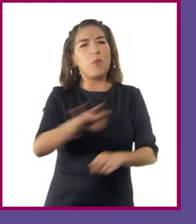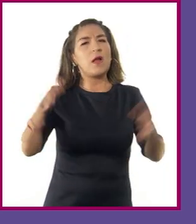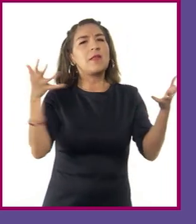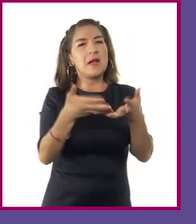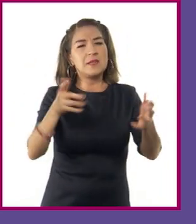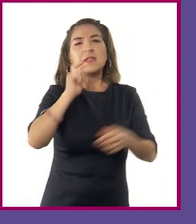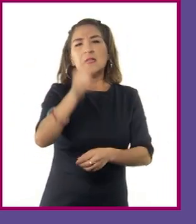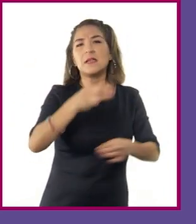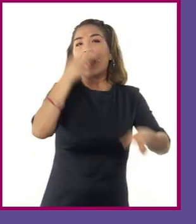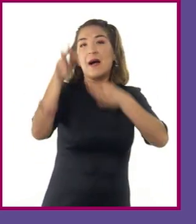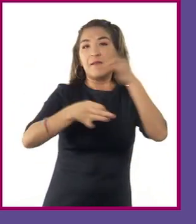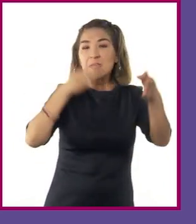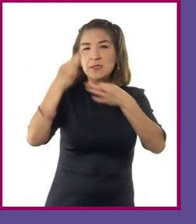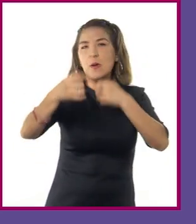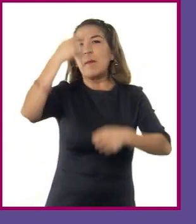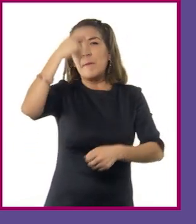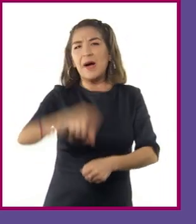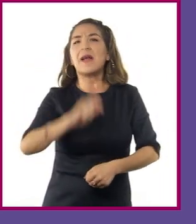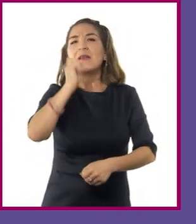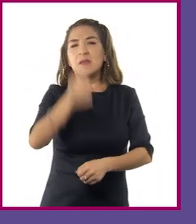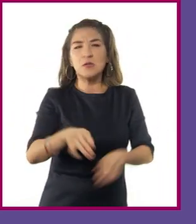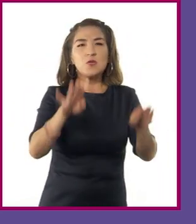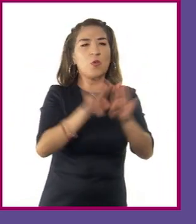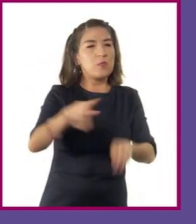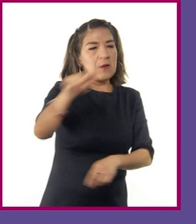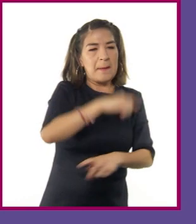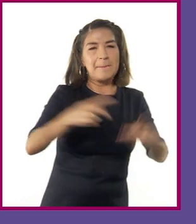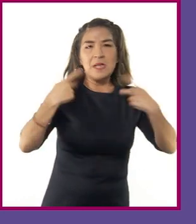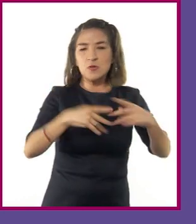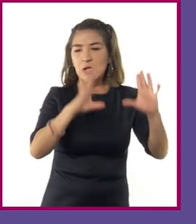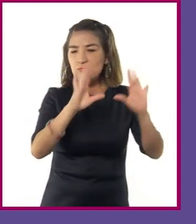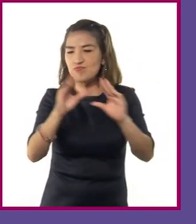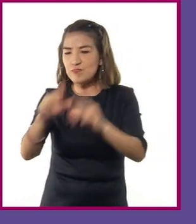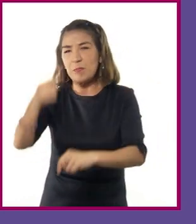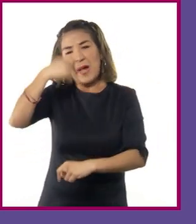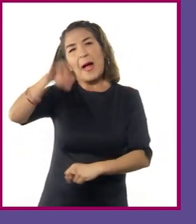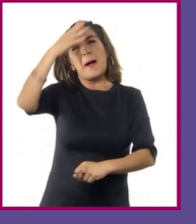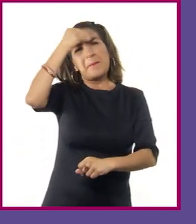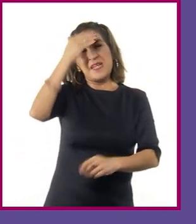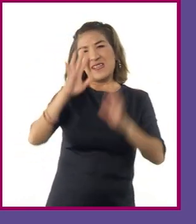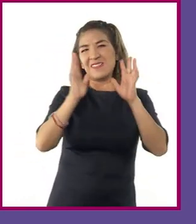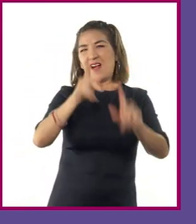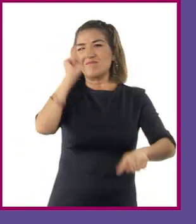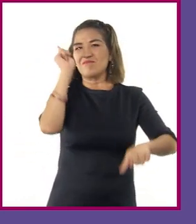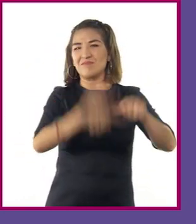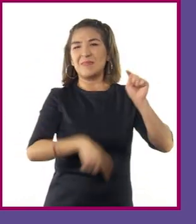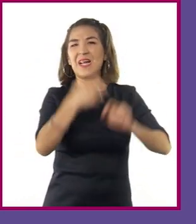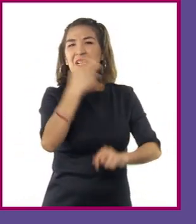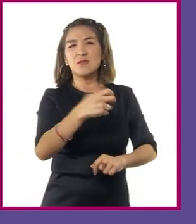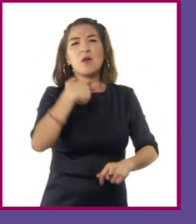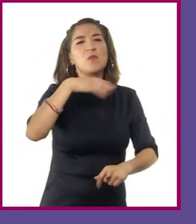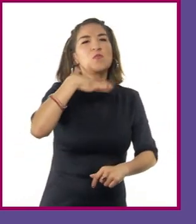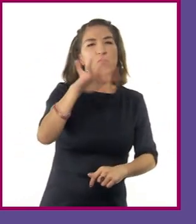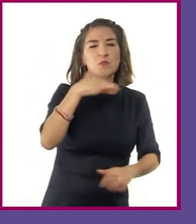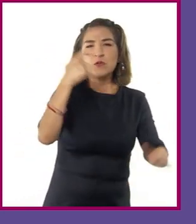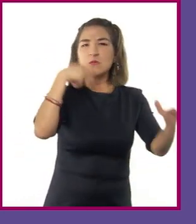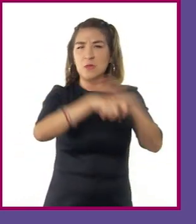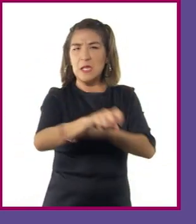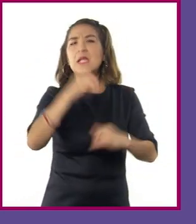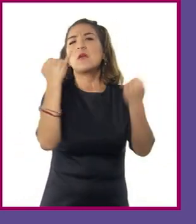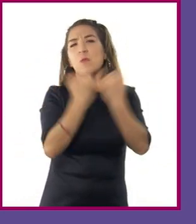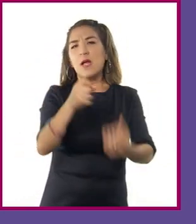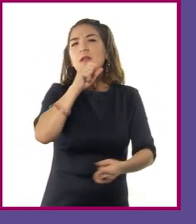cabo campañas conjuntas de sensibilización sobre esa práctica y también colaborar en